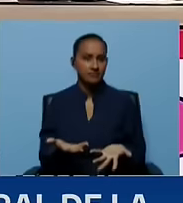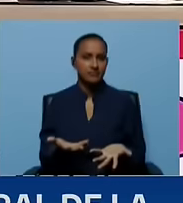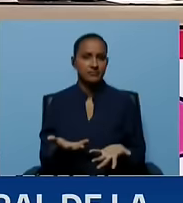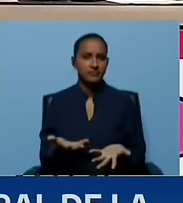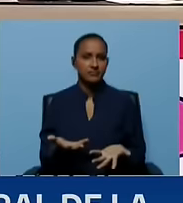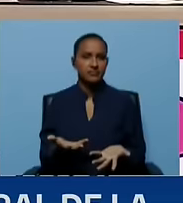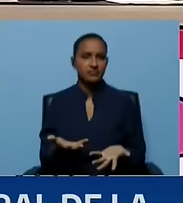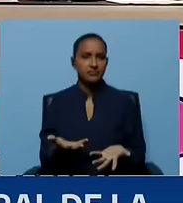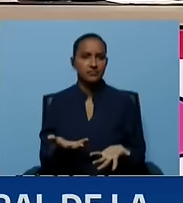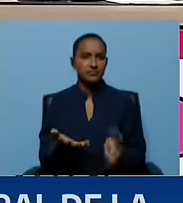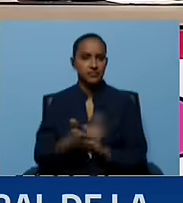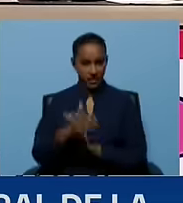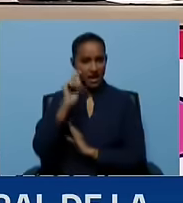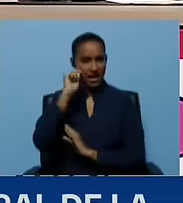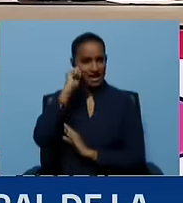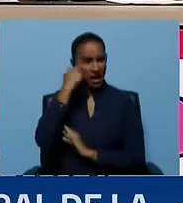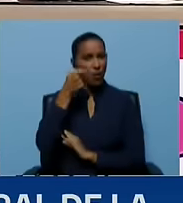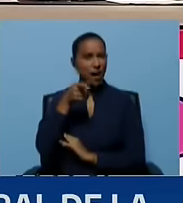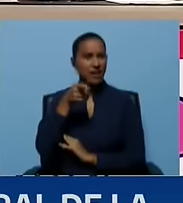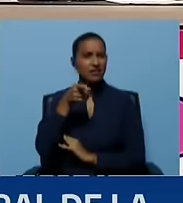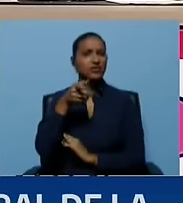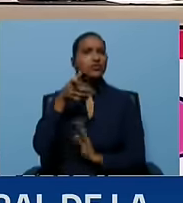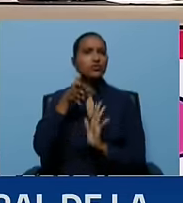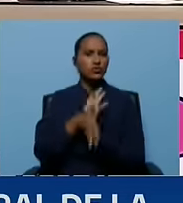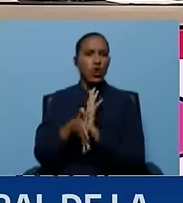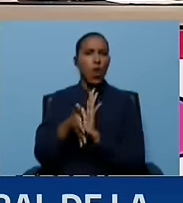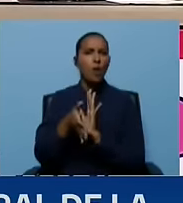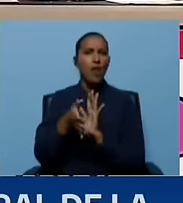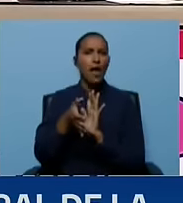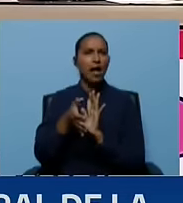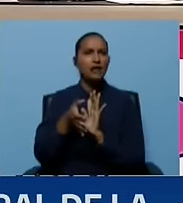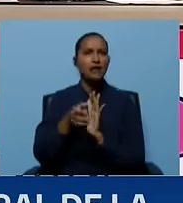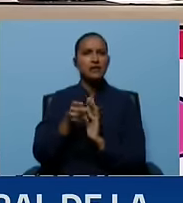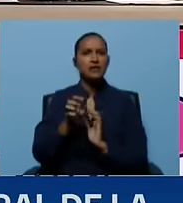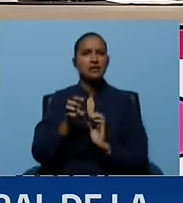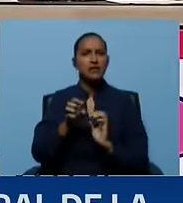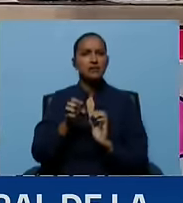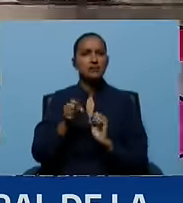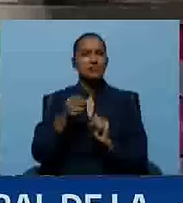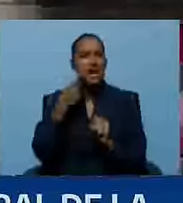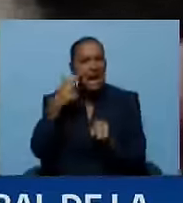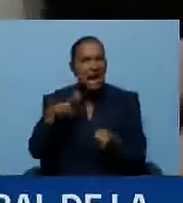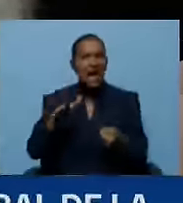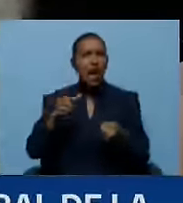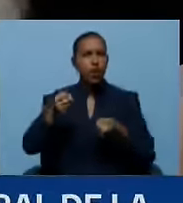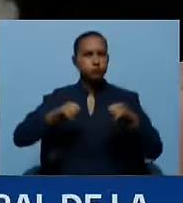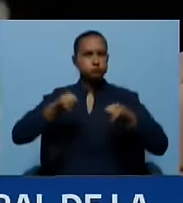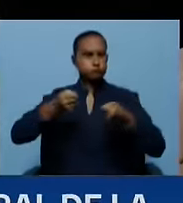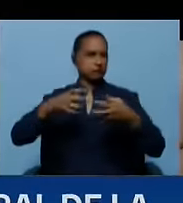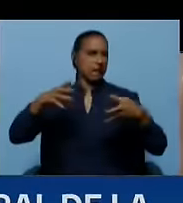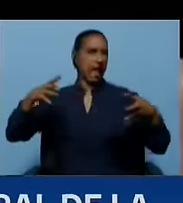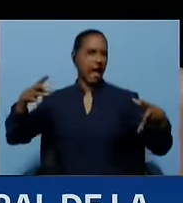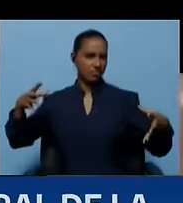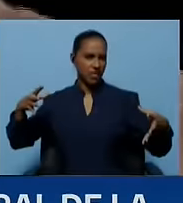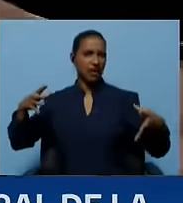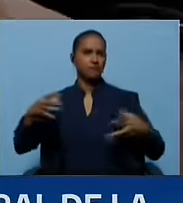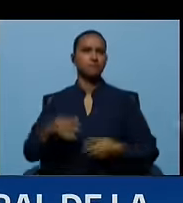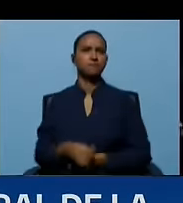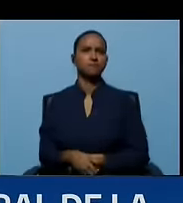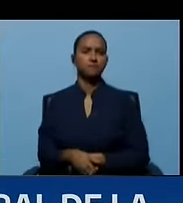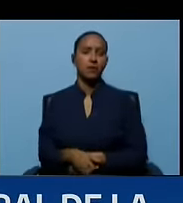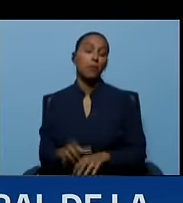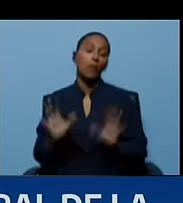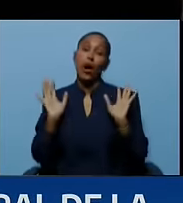el consabido 350, para arriba y para abajo, el 350, ¿no? Bueno, allá